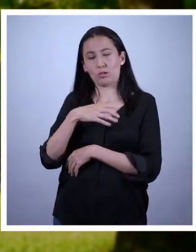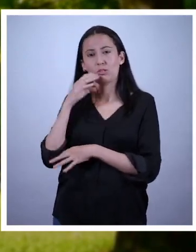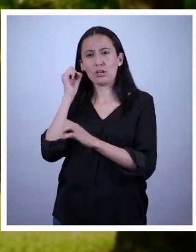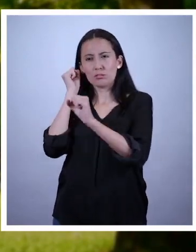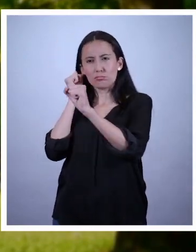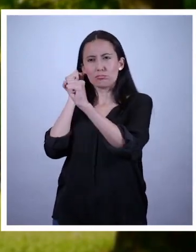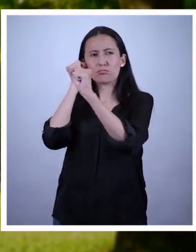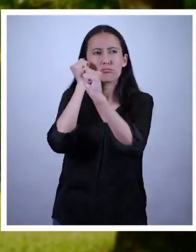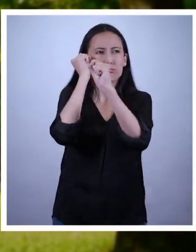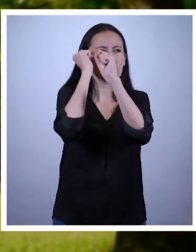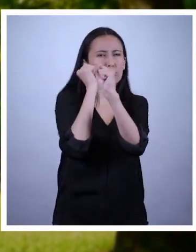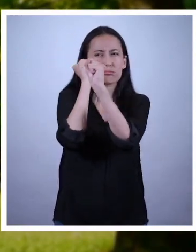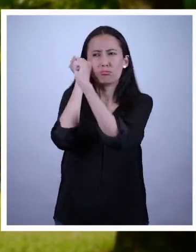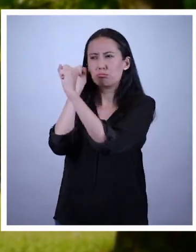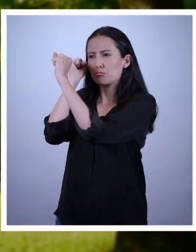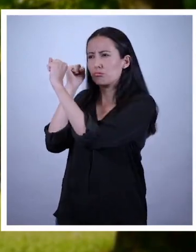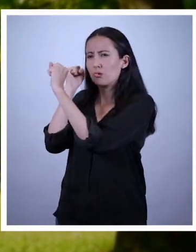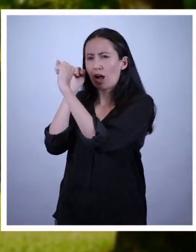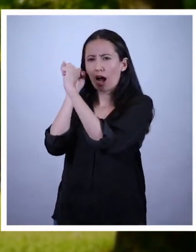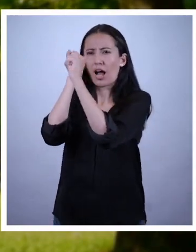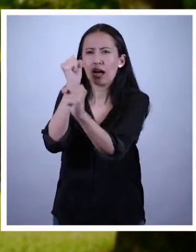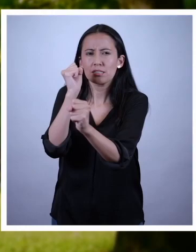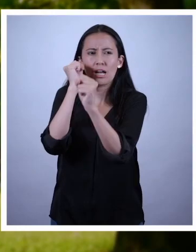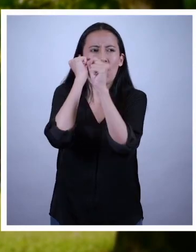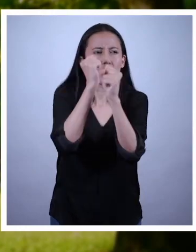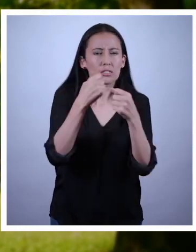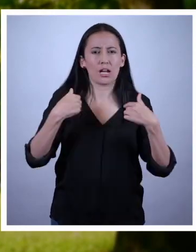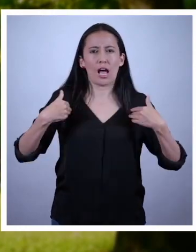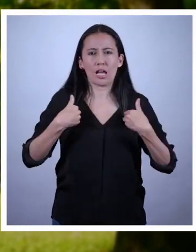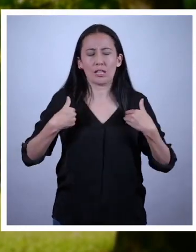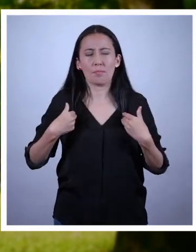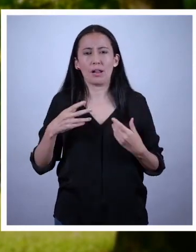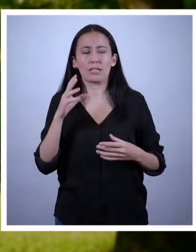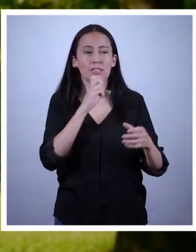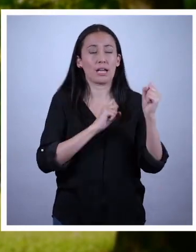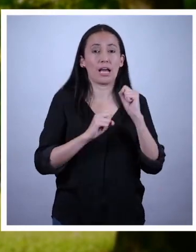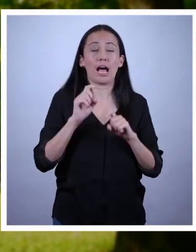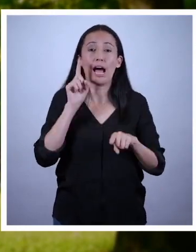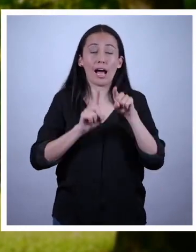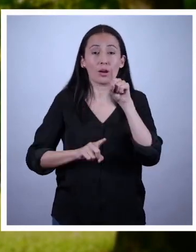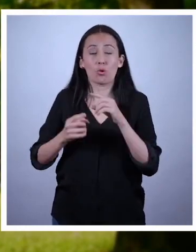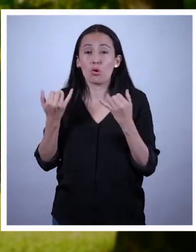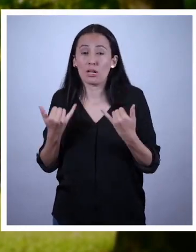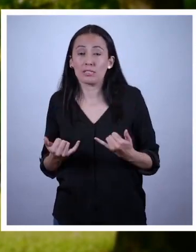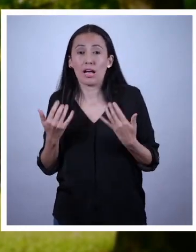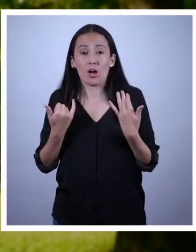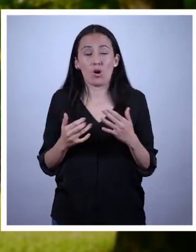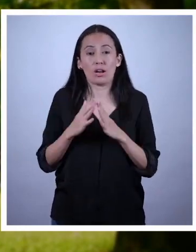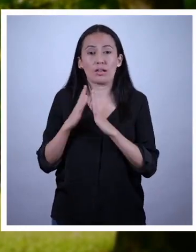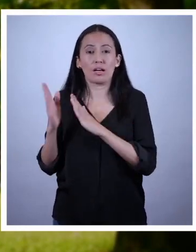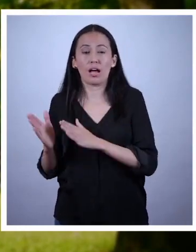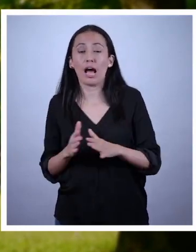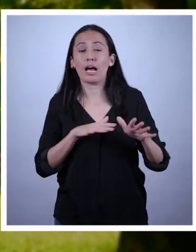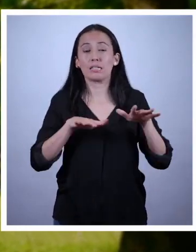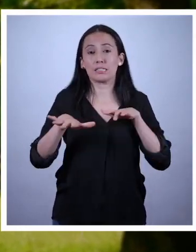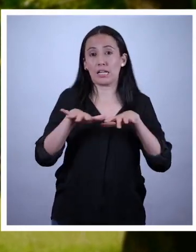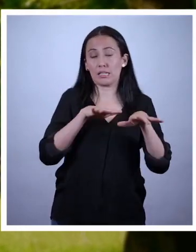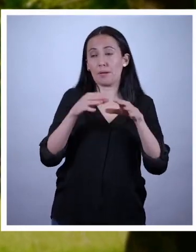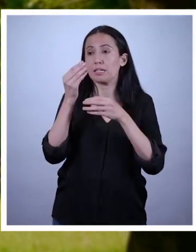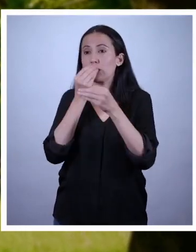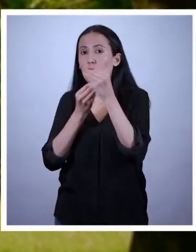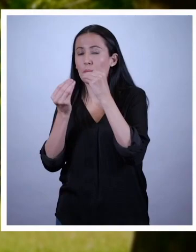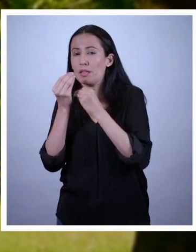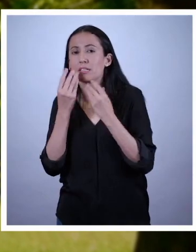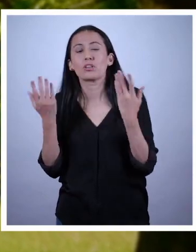sido cazadores-recolectores. Actualmente, solo unas pocas etnias practican este modo de vida. Las